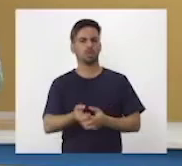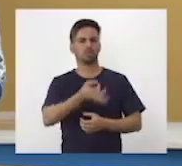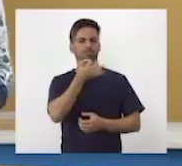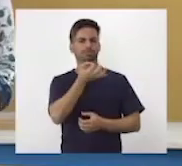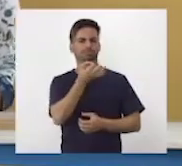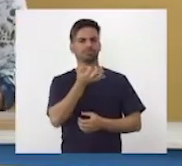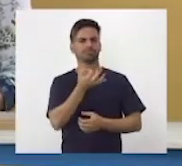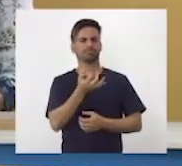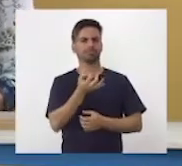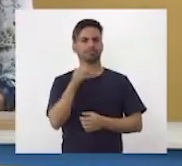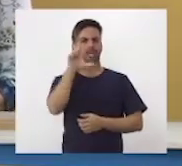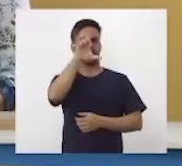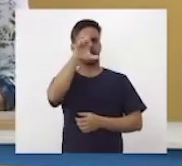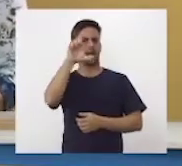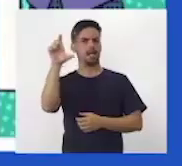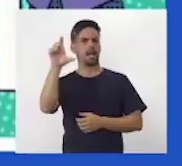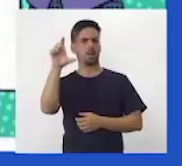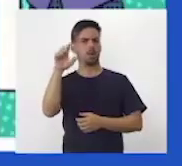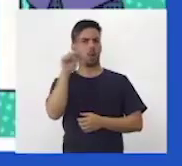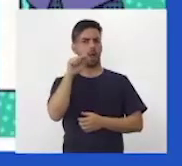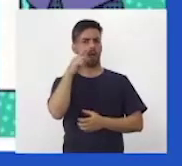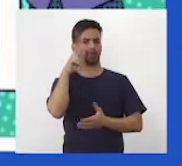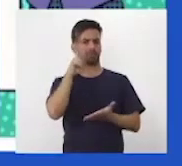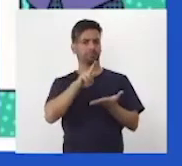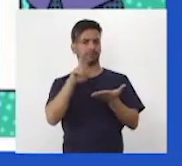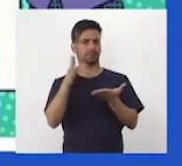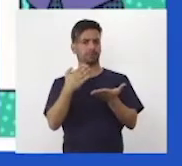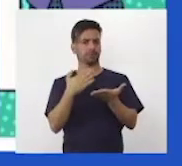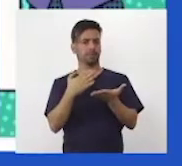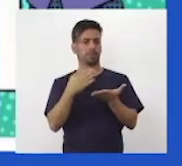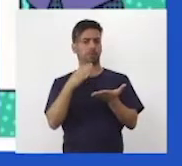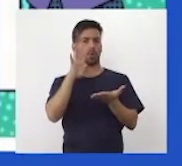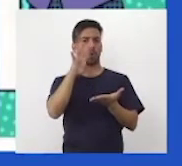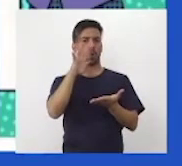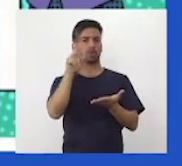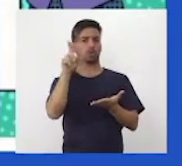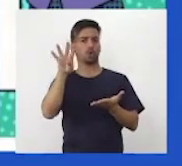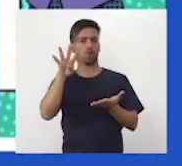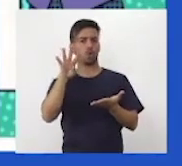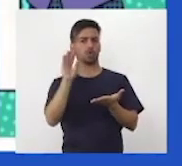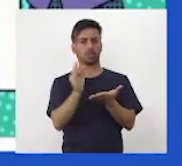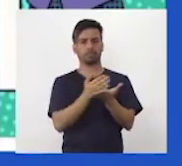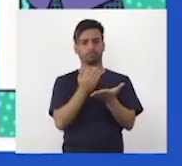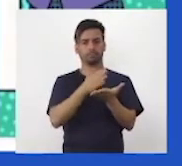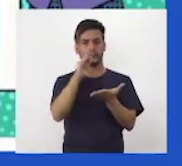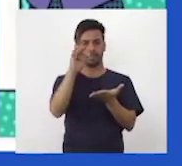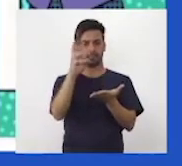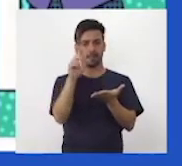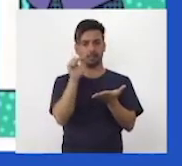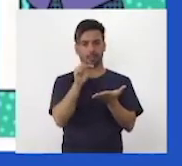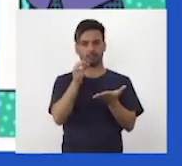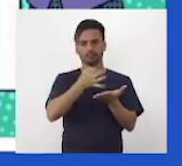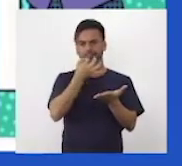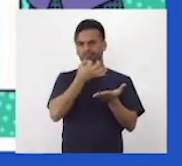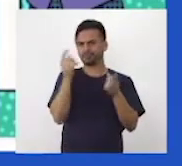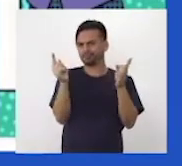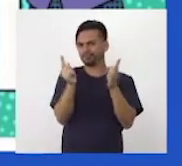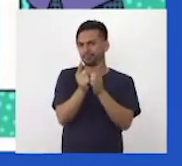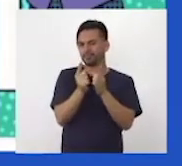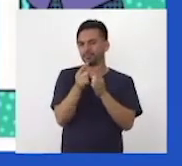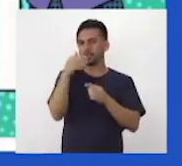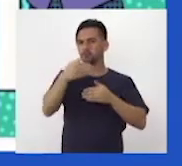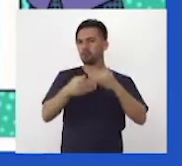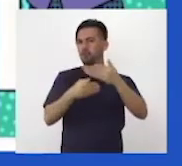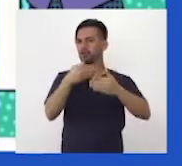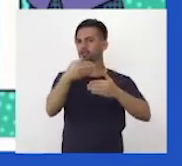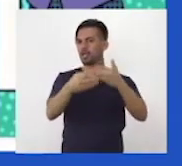a referirnos al recuadro que aparece en la página 412 de tu libro de texto, donde está resumido